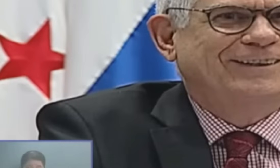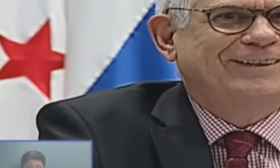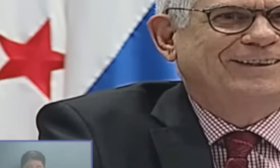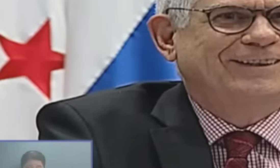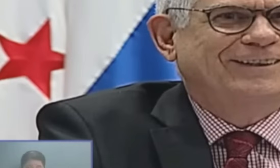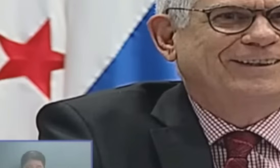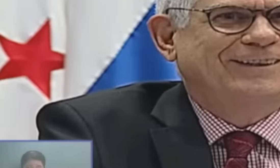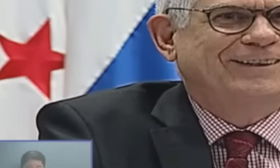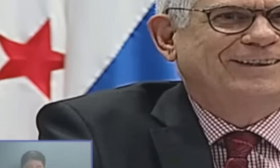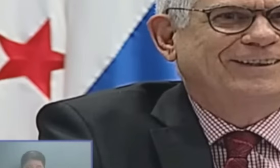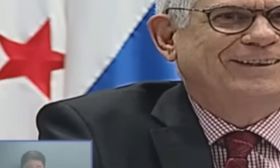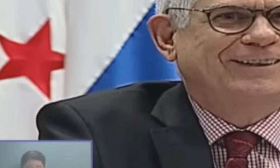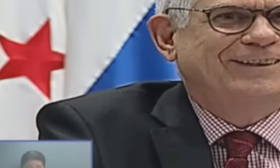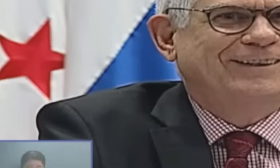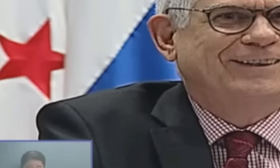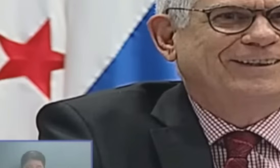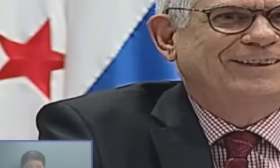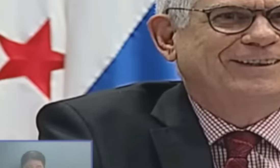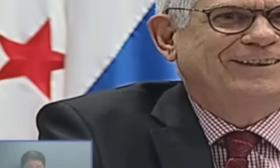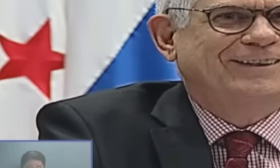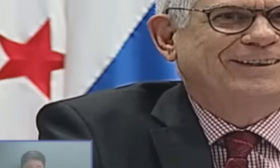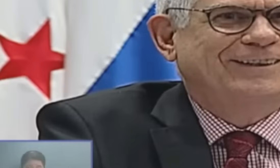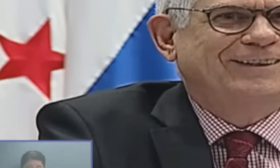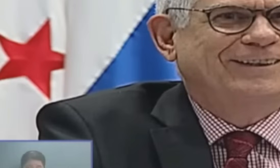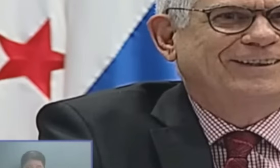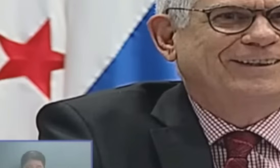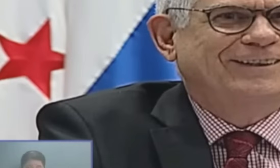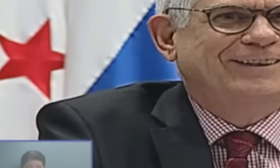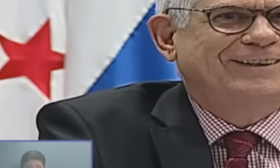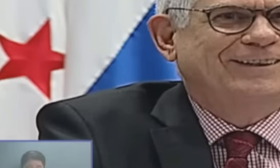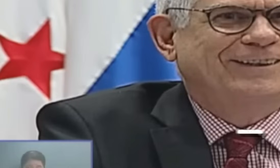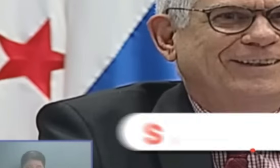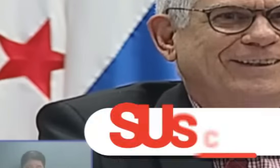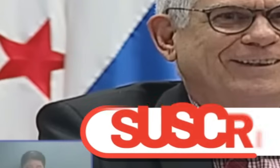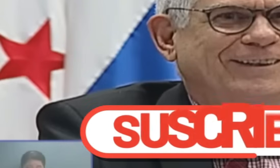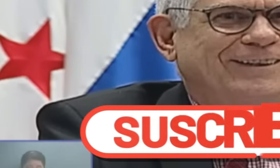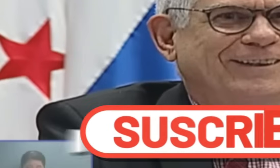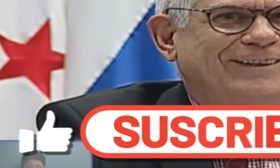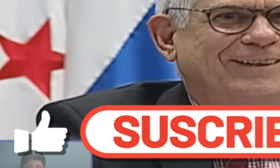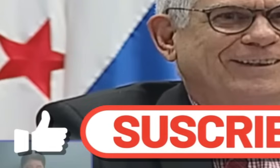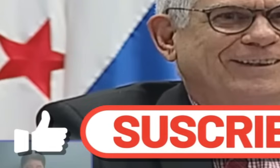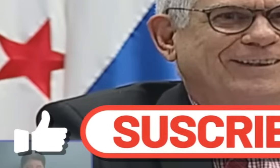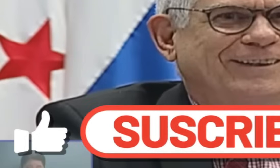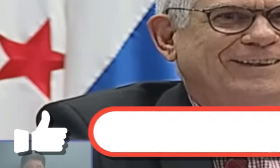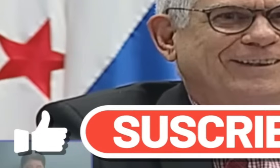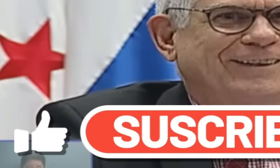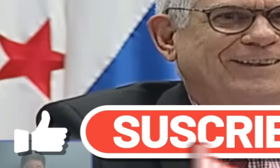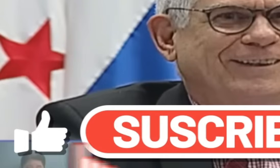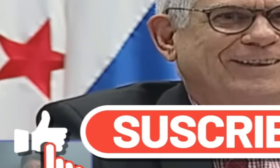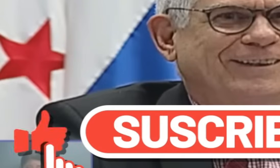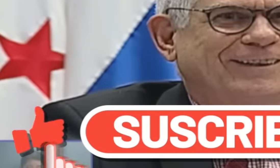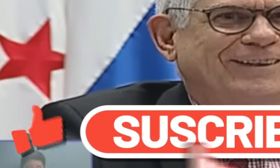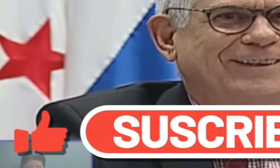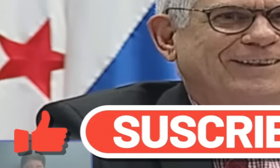importante es eso en en una interpelación él está diciendo que por alteración que él tiene ni le entendió él está tranquilo